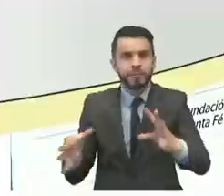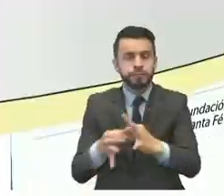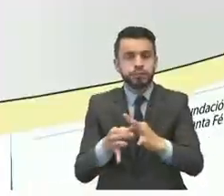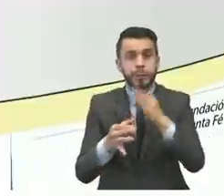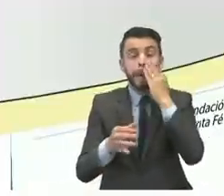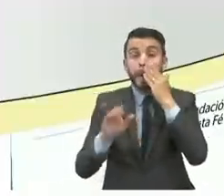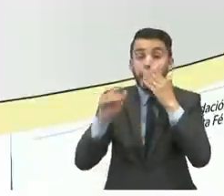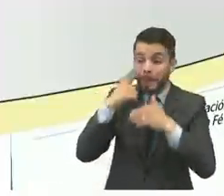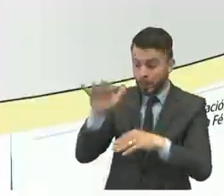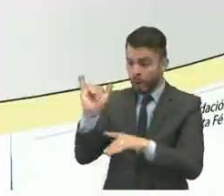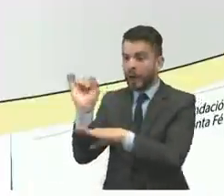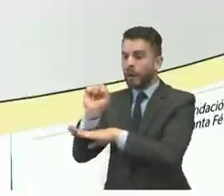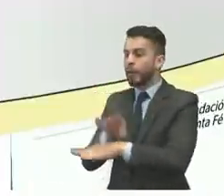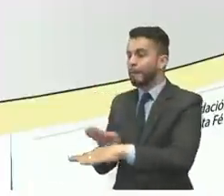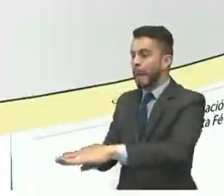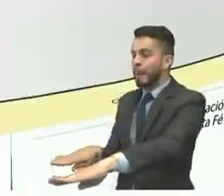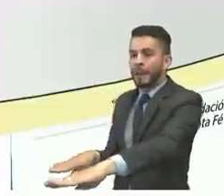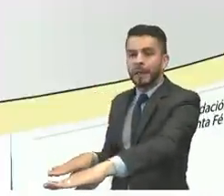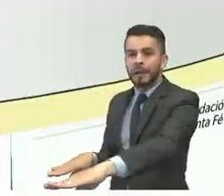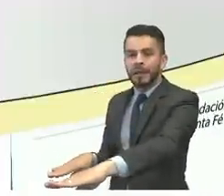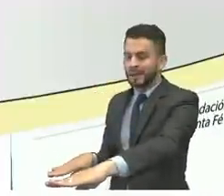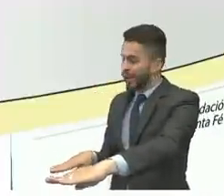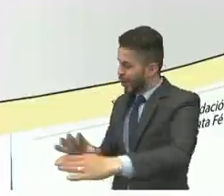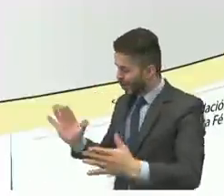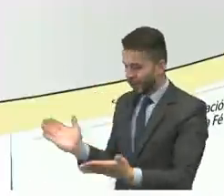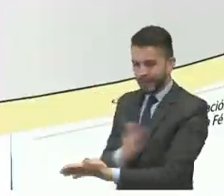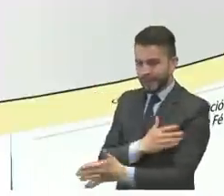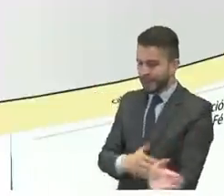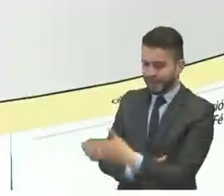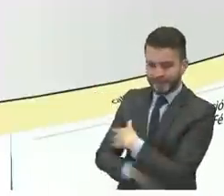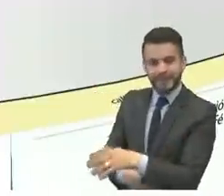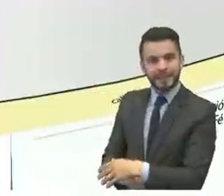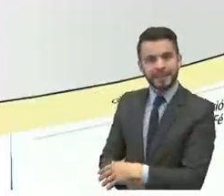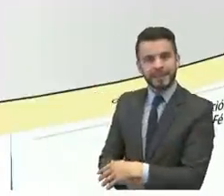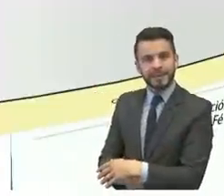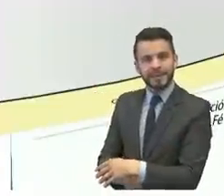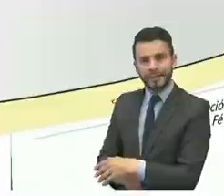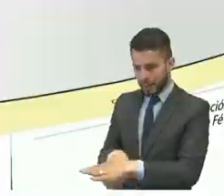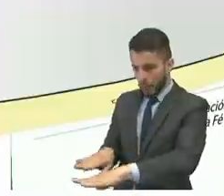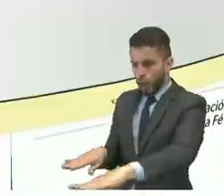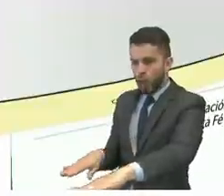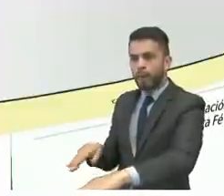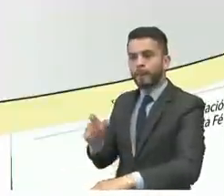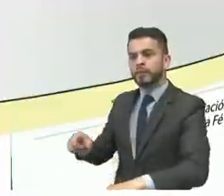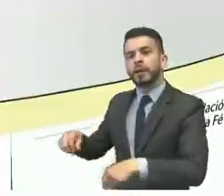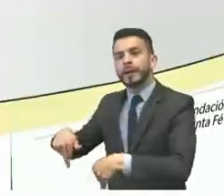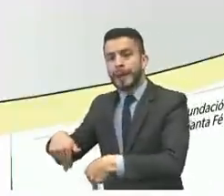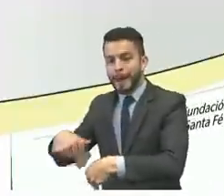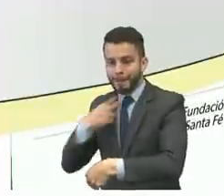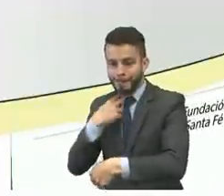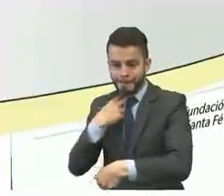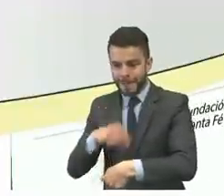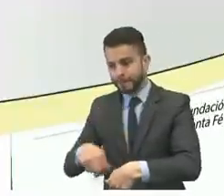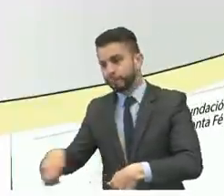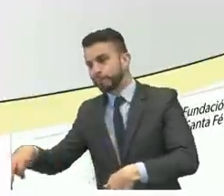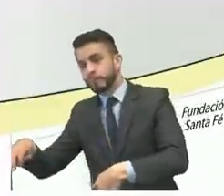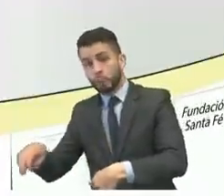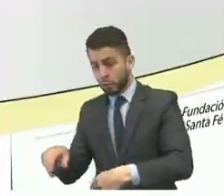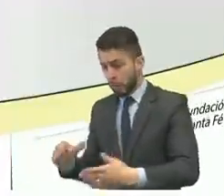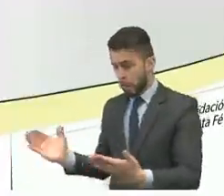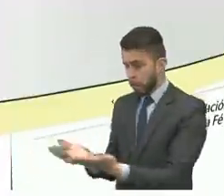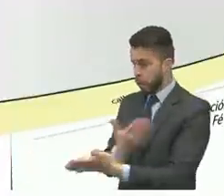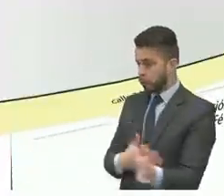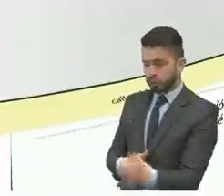parquear carros, ¿no? Quitando el espacio público a los peatones, sino como una gran área peatonal y verde. Puede integrar en cruces mucho